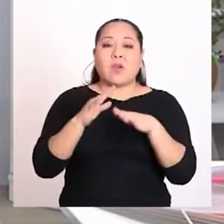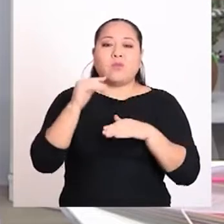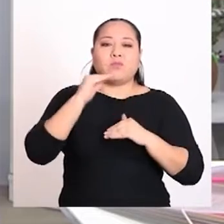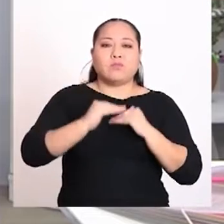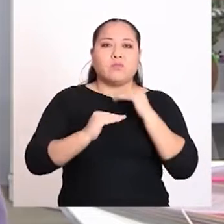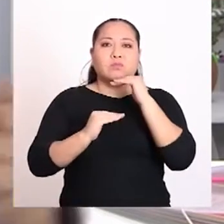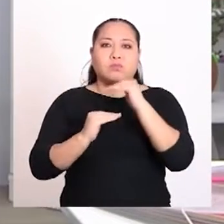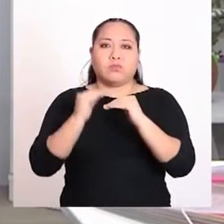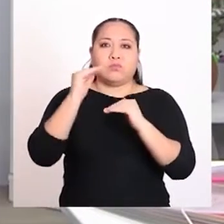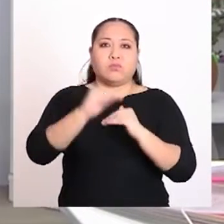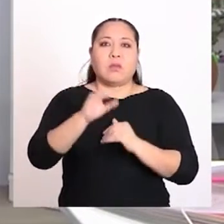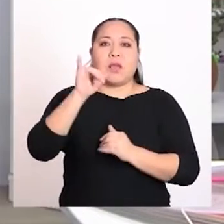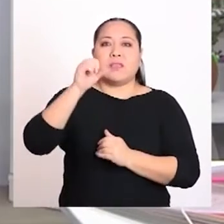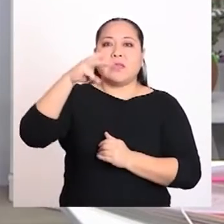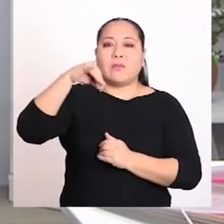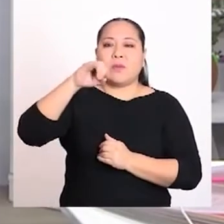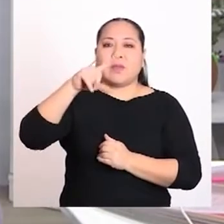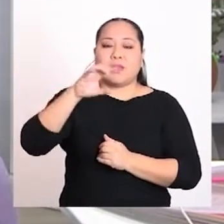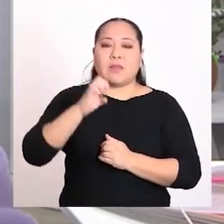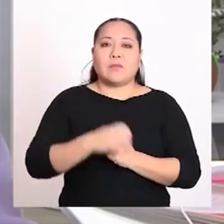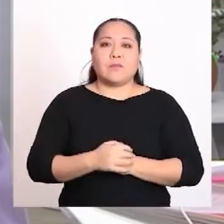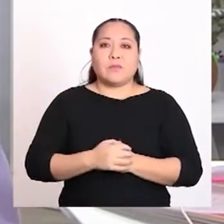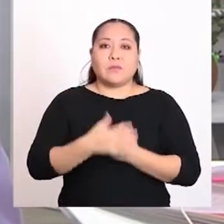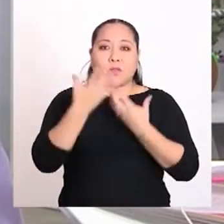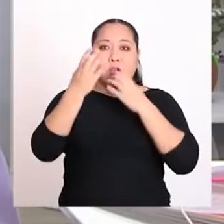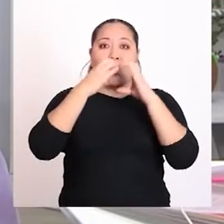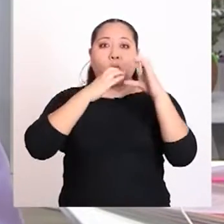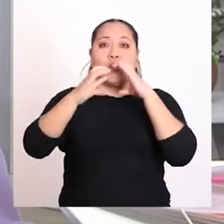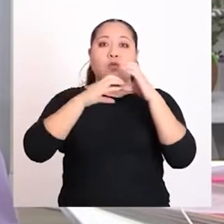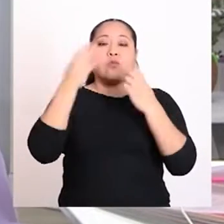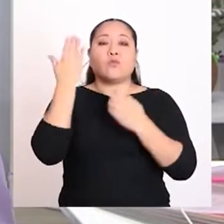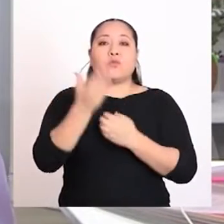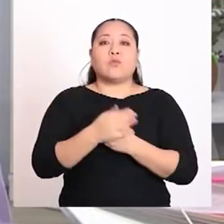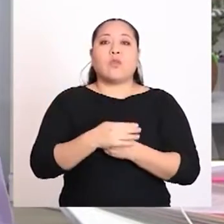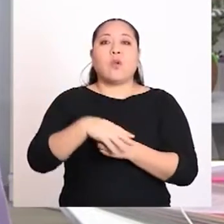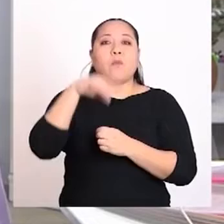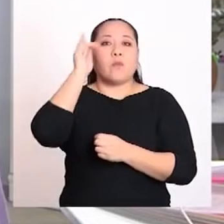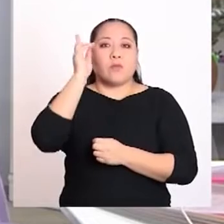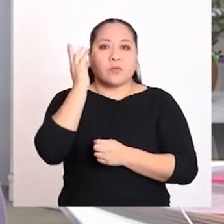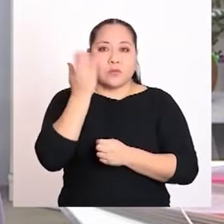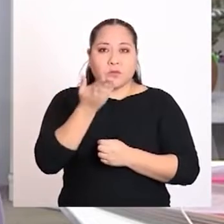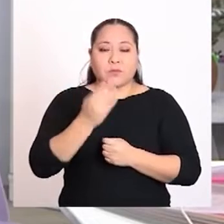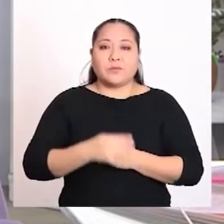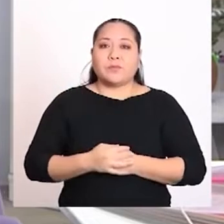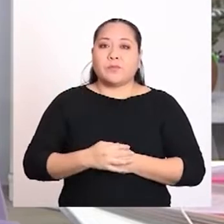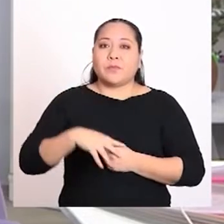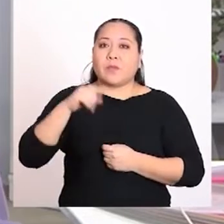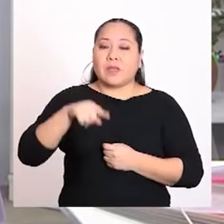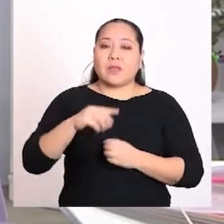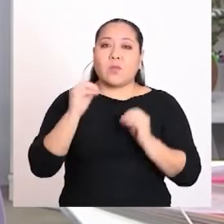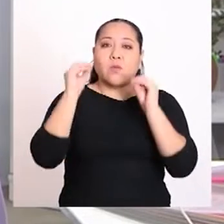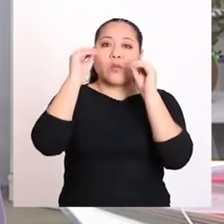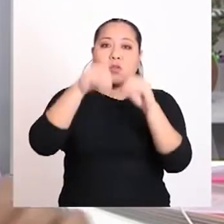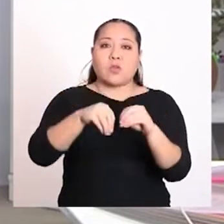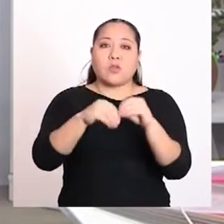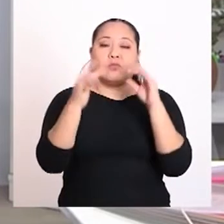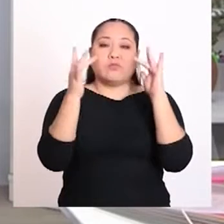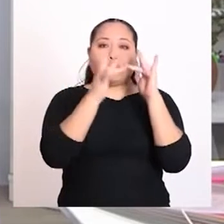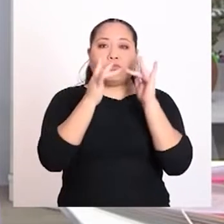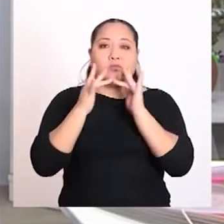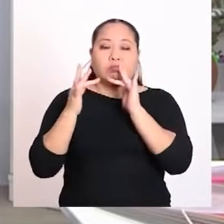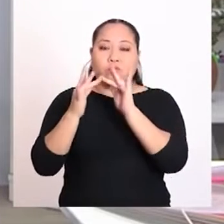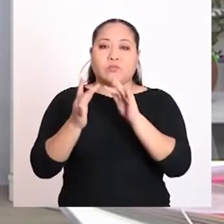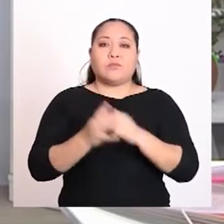estoy un paso adelante, Yamile, comunicándonos con nuestro profesor, estableciendo